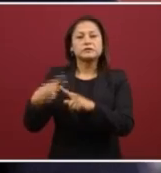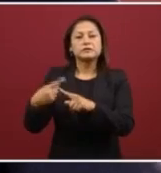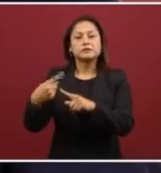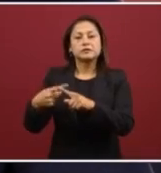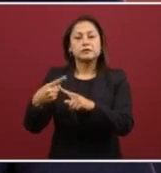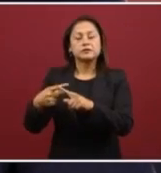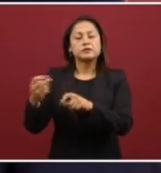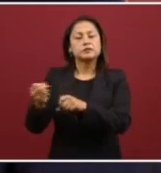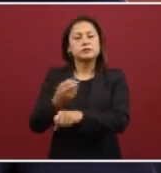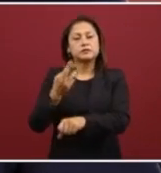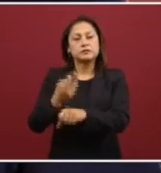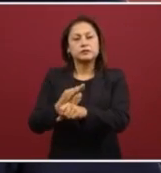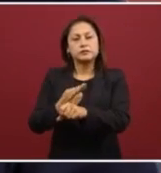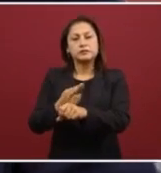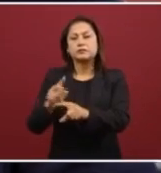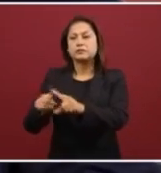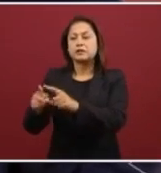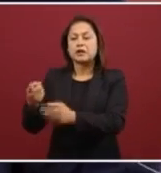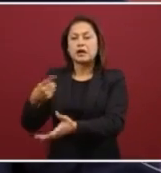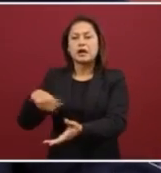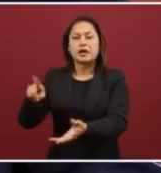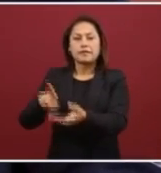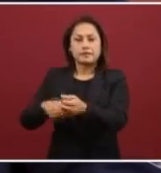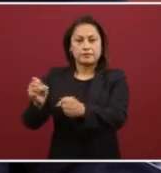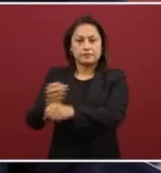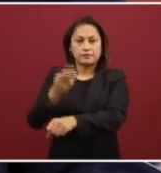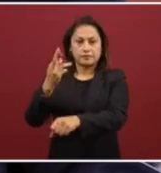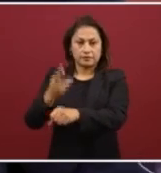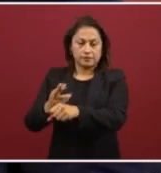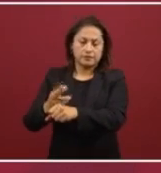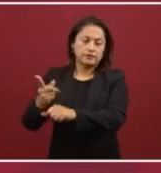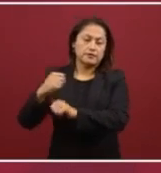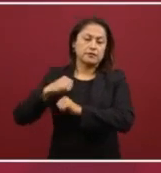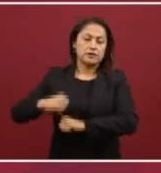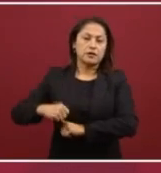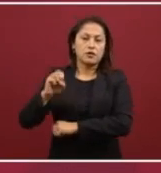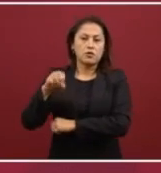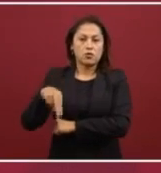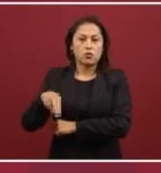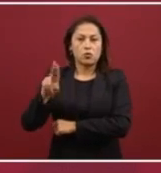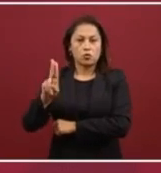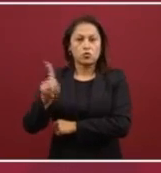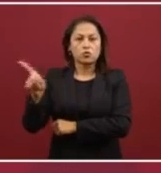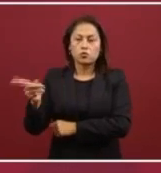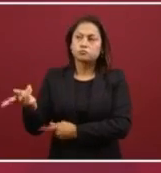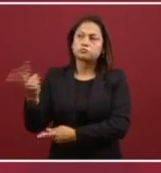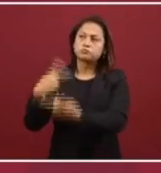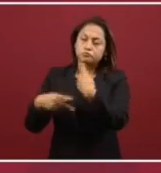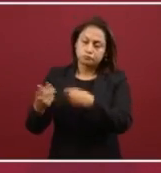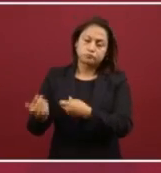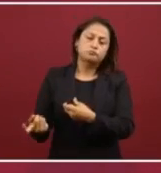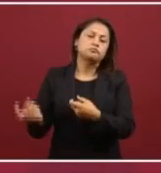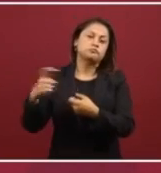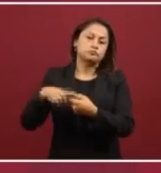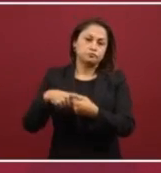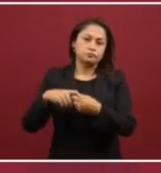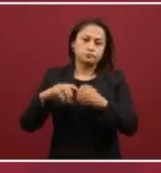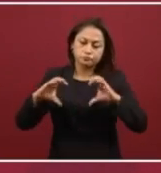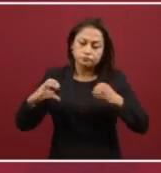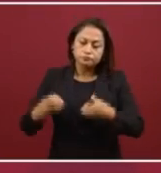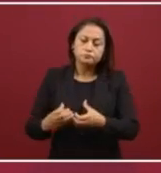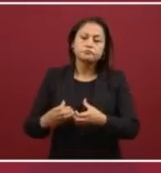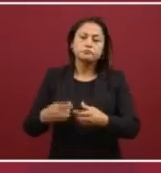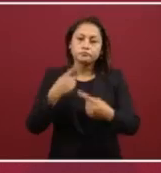el secretario de relaciones exteriores llamó a la comunidad internacional a que se comprometa apoye y participe en las